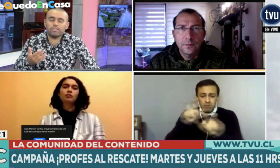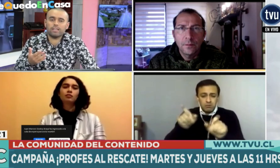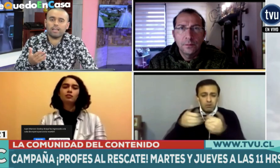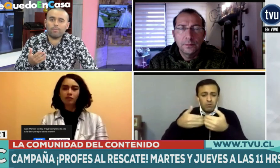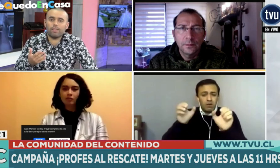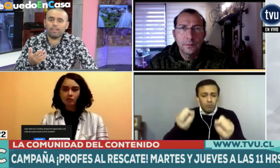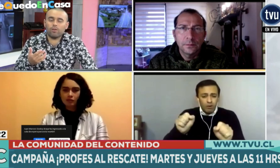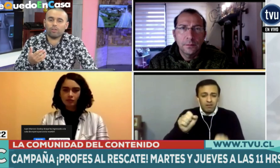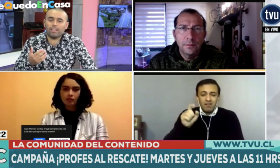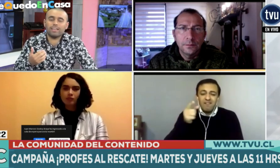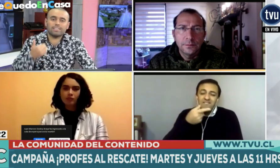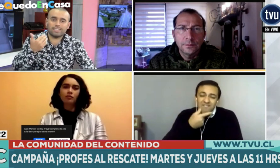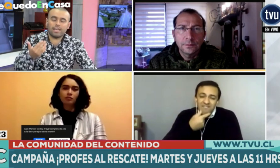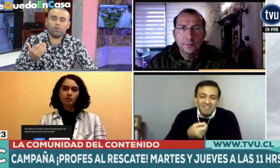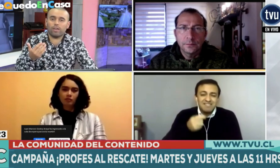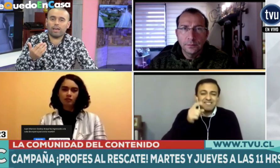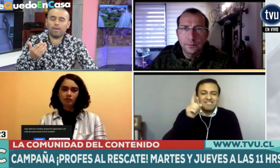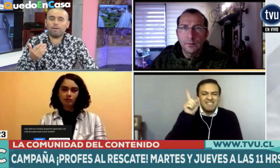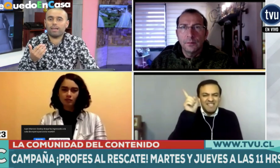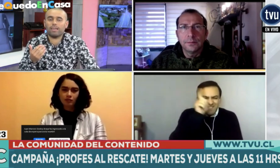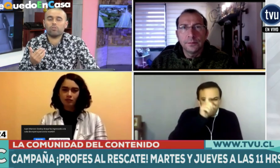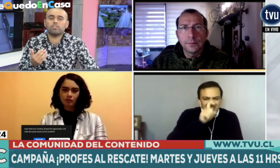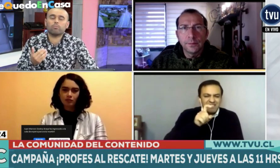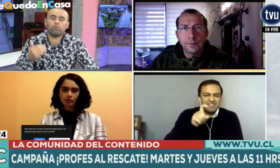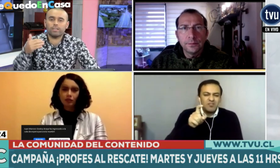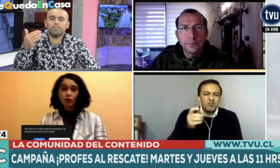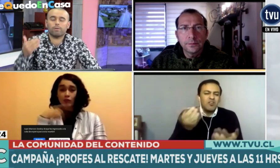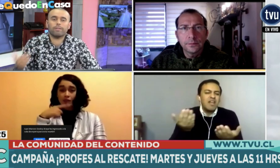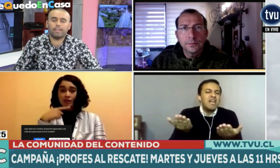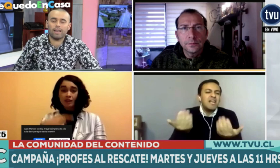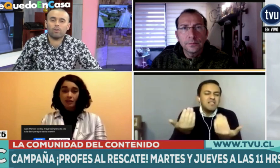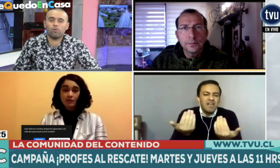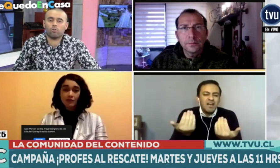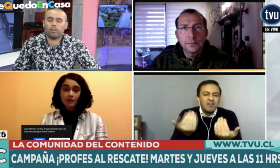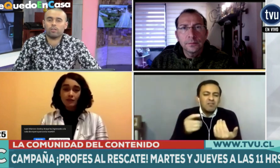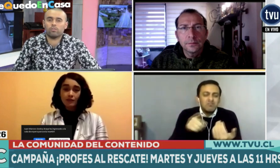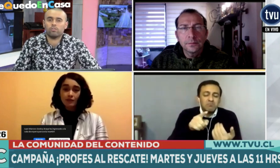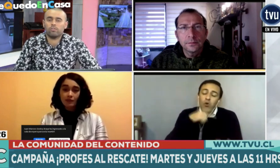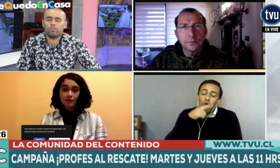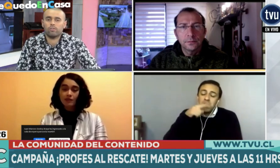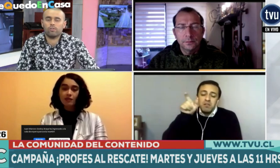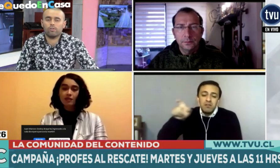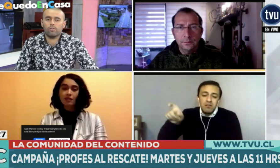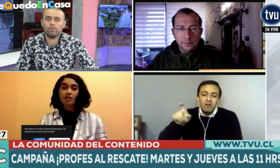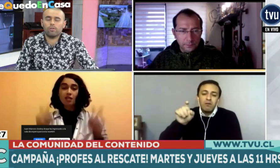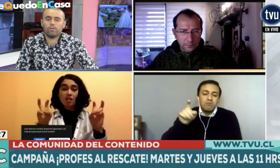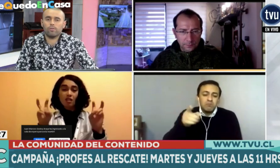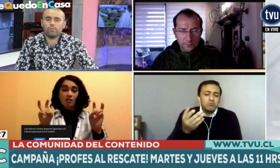¿qué tan difícil es aprenderlo? ¿Qué tan necesario es, además, que esto se pudiese implementar en los colegios?